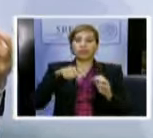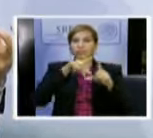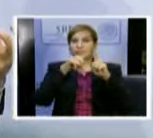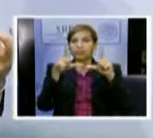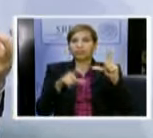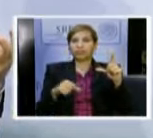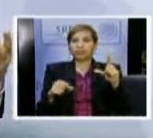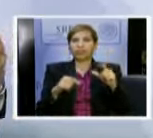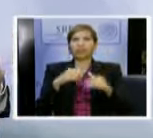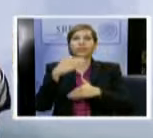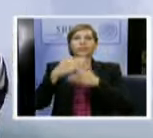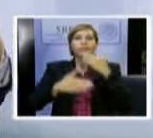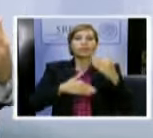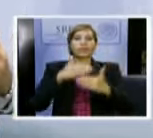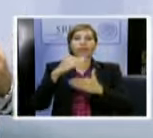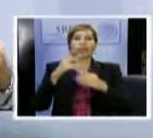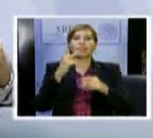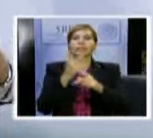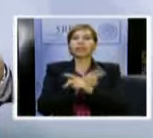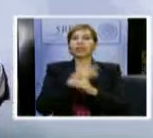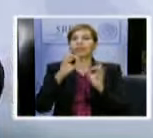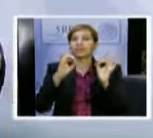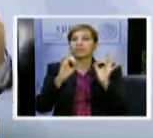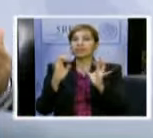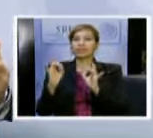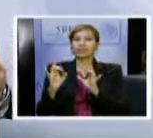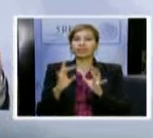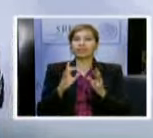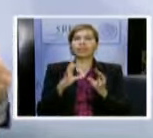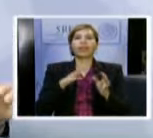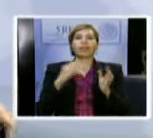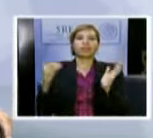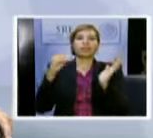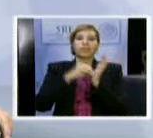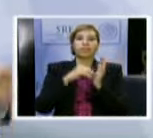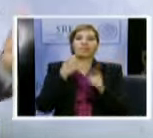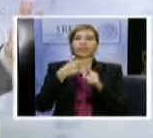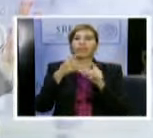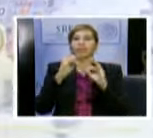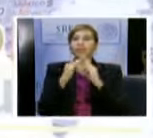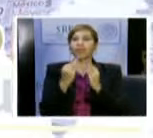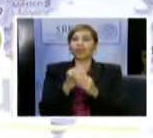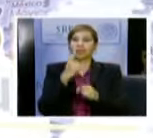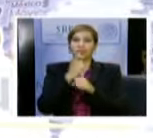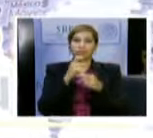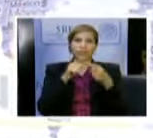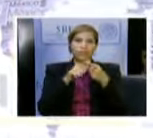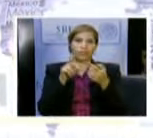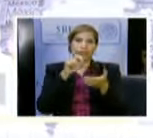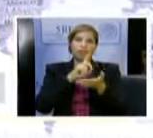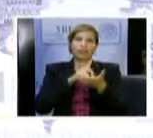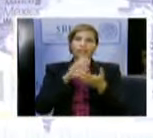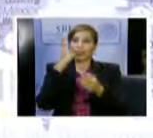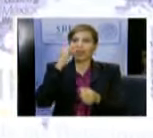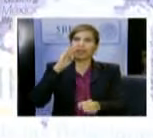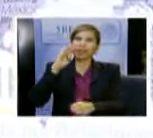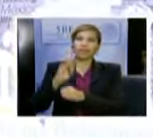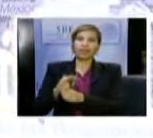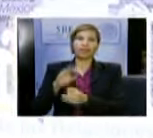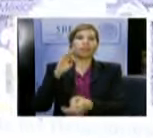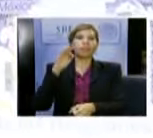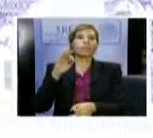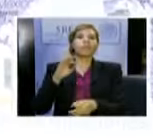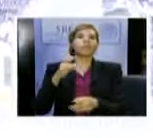país vaya surgiendo y proponiendo mecanismos, uno, de defensa y protección de mexicanos y